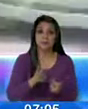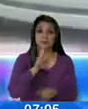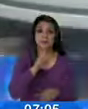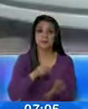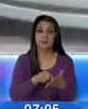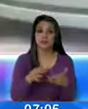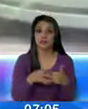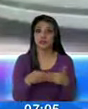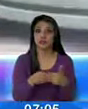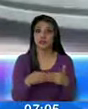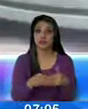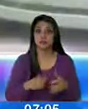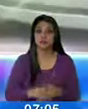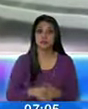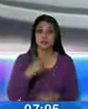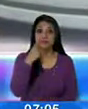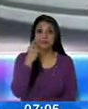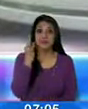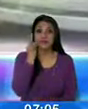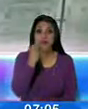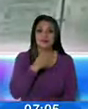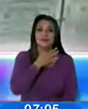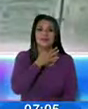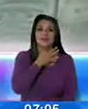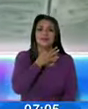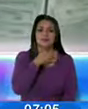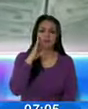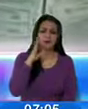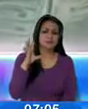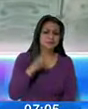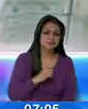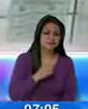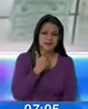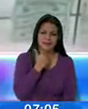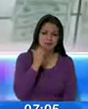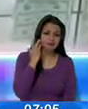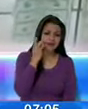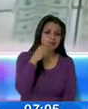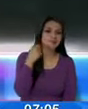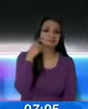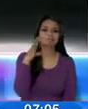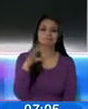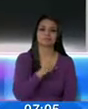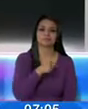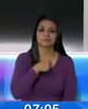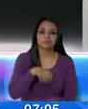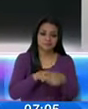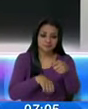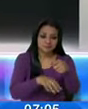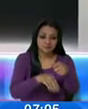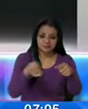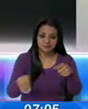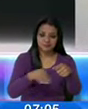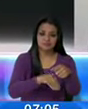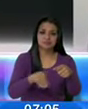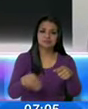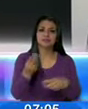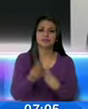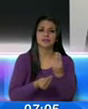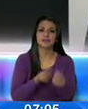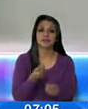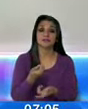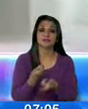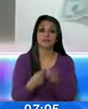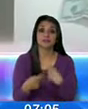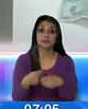monedas. Al hombre y la mujer les delató el nerviosismo. En la requisa aparecieron los sobres prohibidos. Aparentemente eran personas que se dedicaban a abastecer